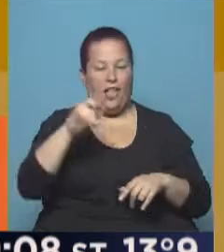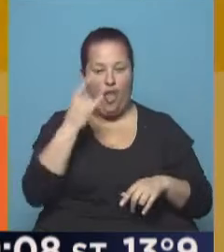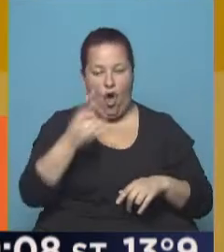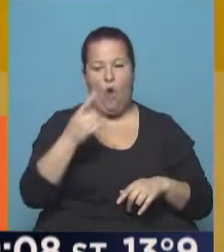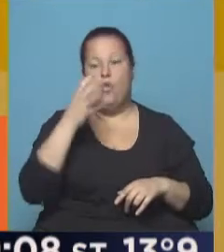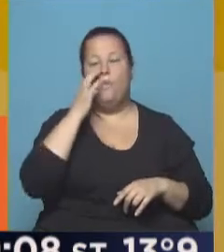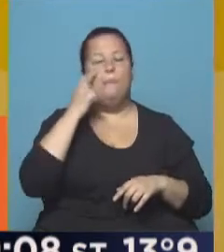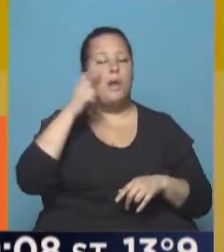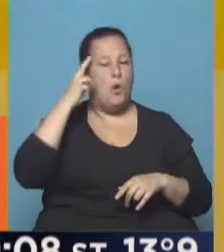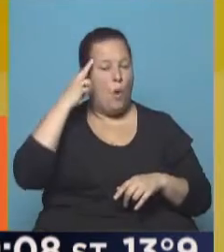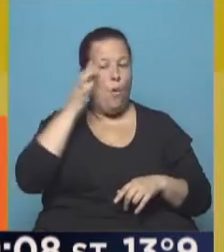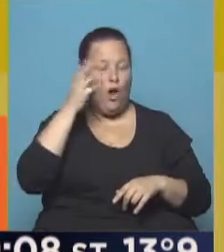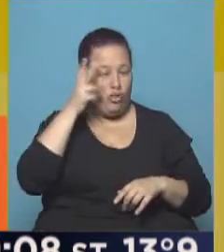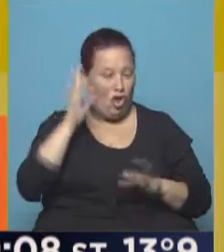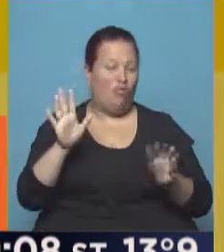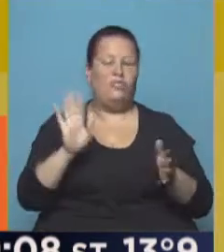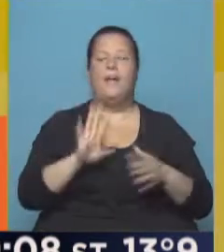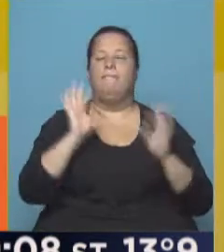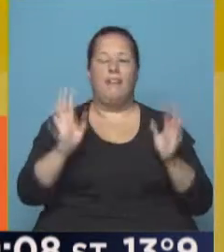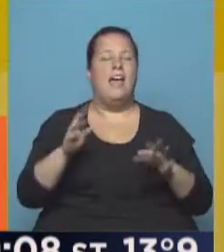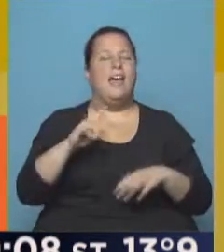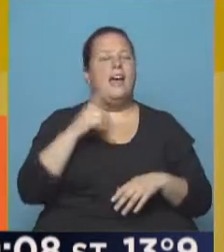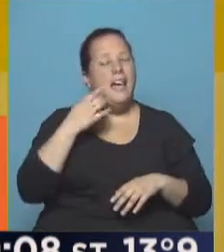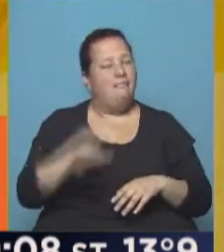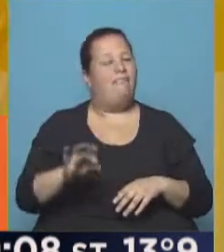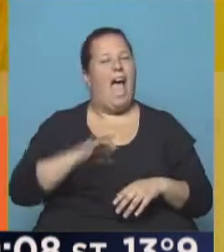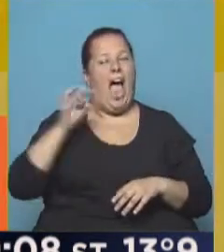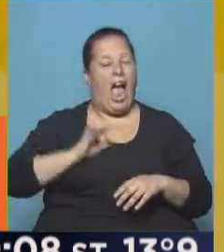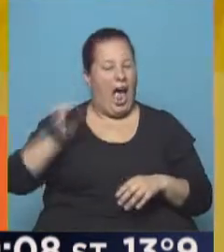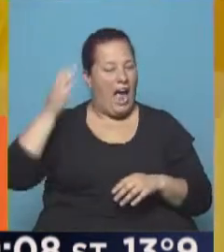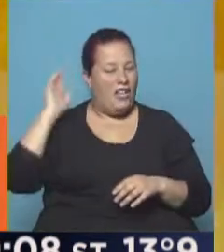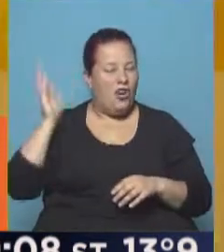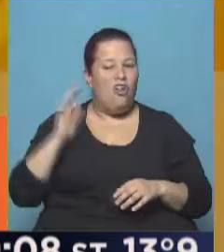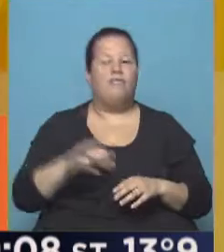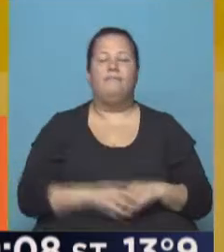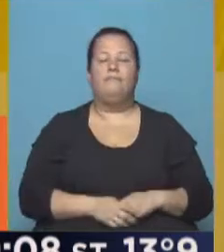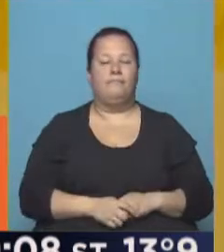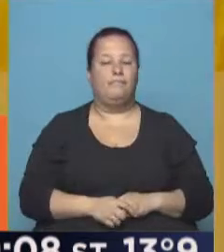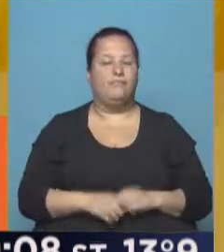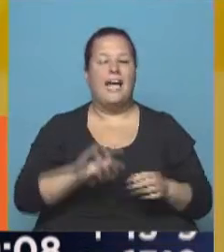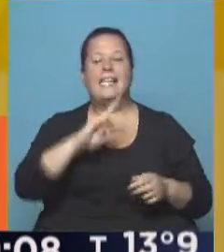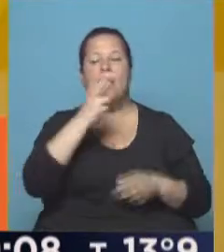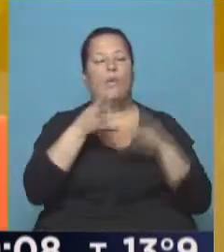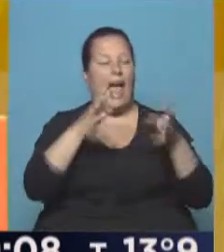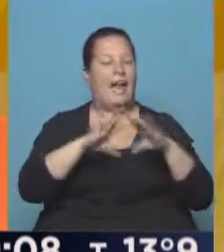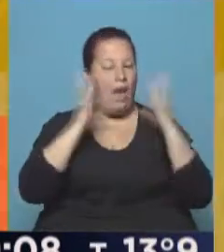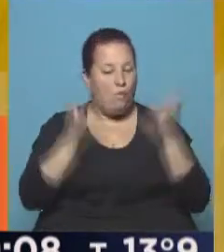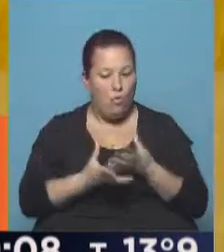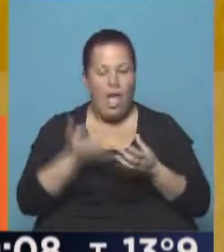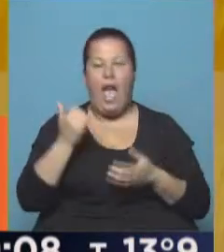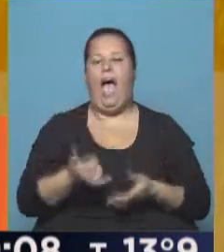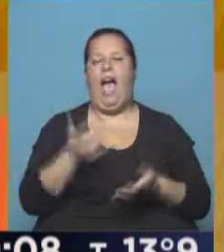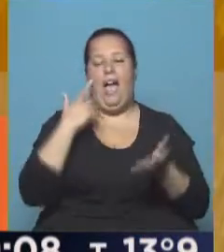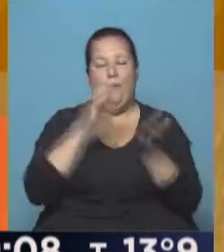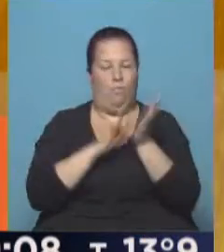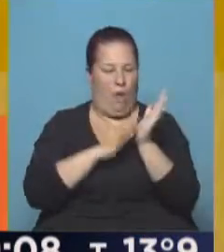en el 48. Con lo cual, fueron años muy, digamos, la Segunda Guerra Mundial dejó todas estas cuestiones